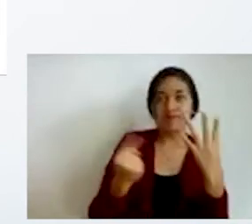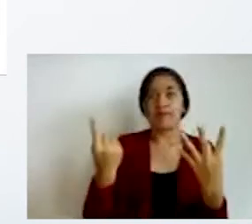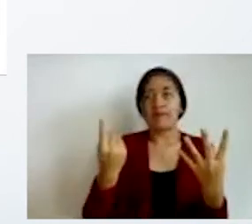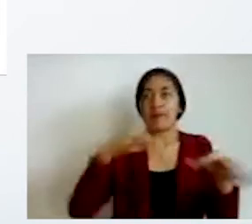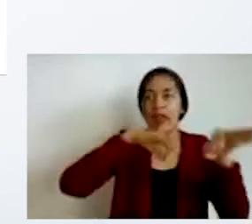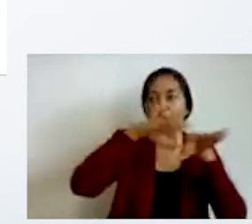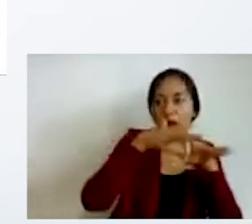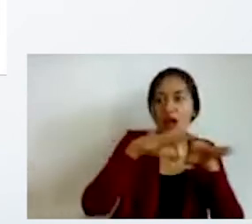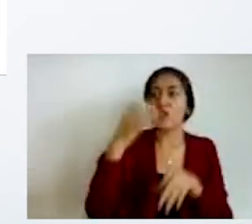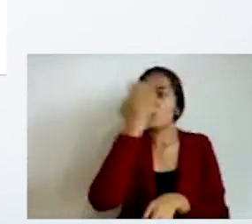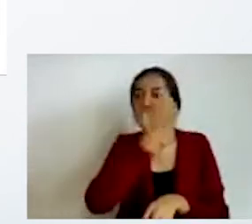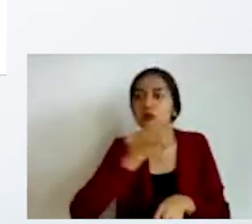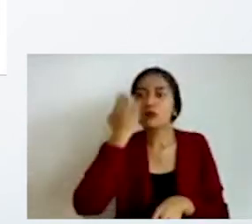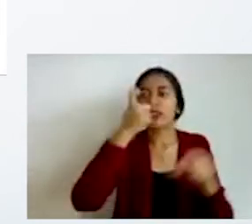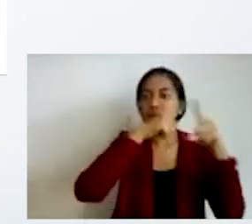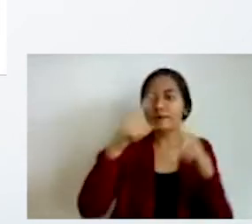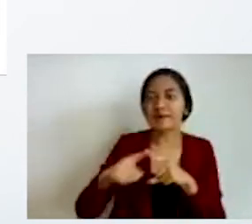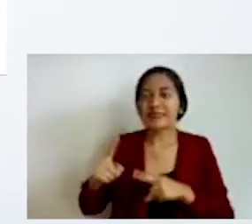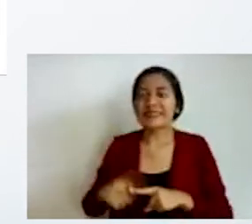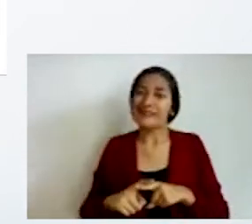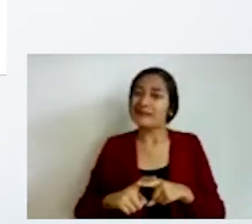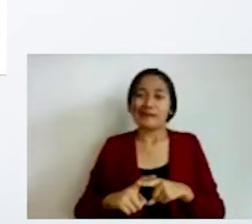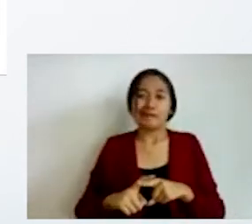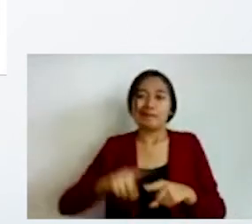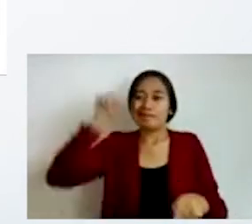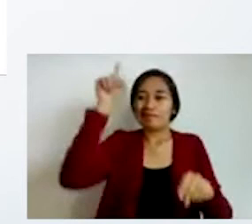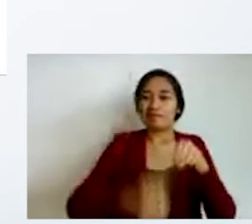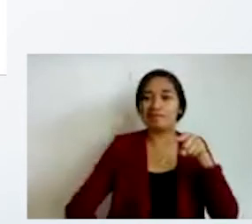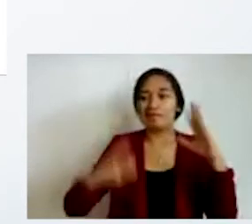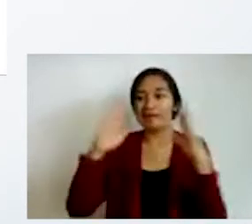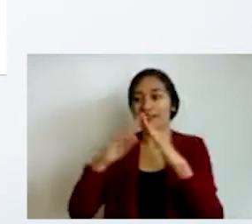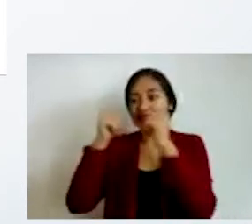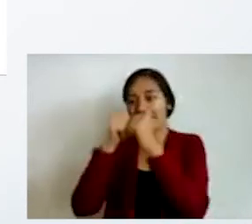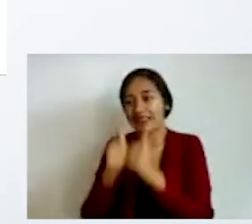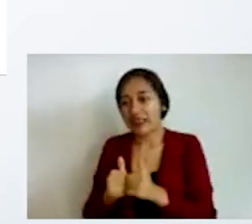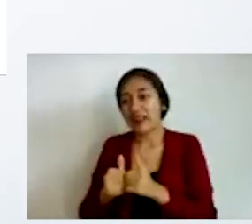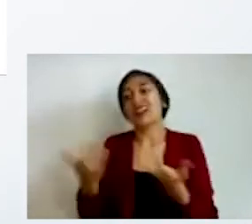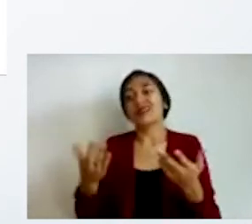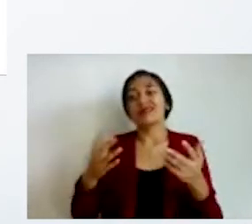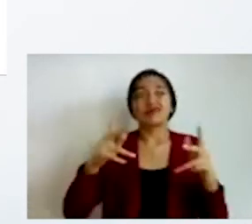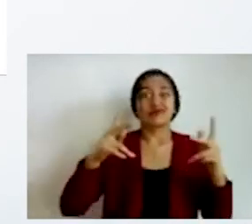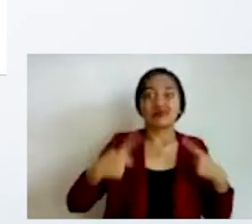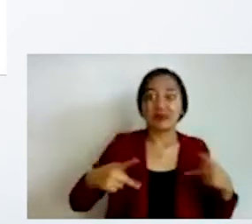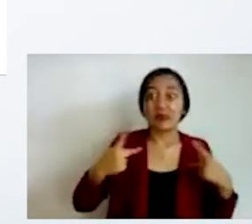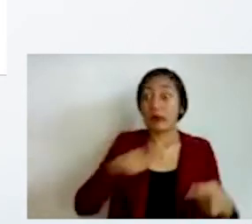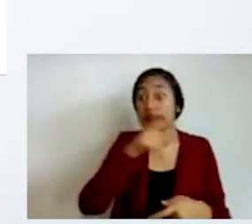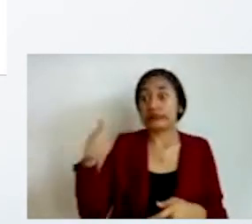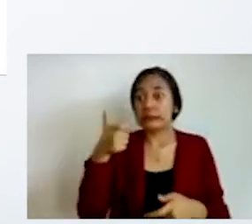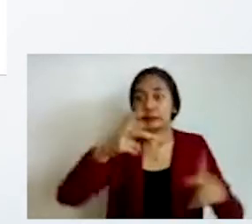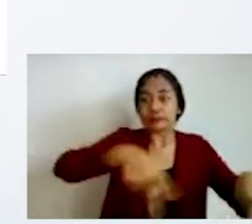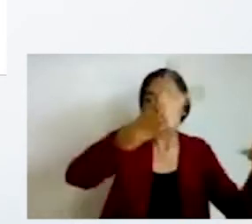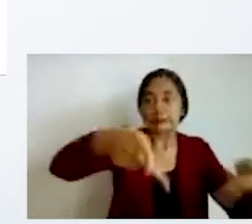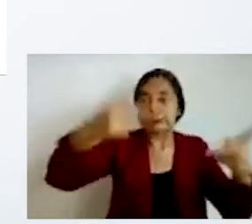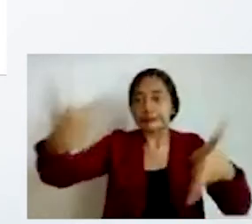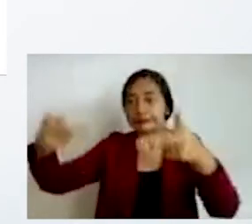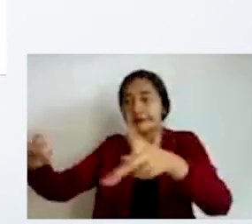índole, notablemente las actividades comerciales. Al dejar de tener actividades de tipo comercial en el